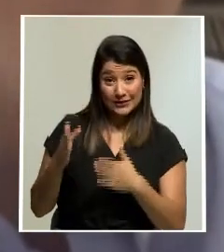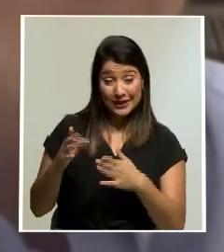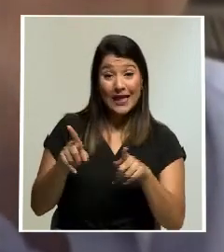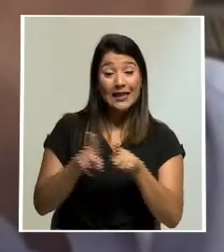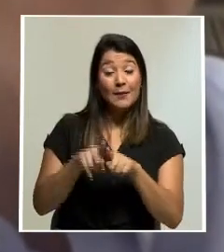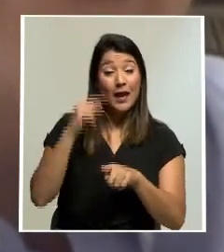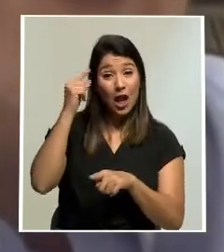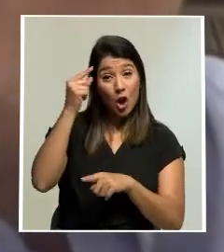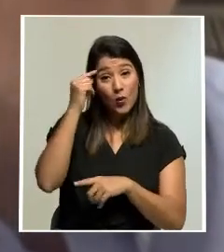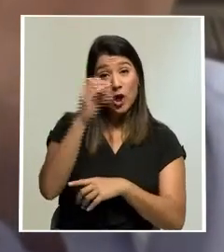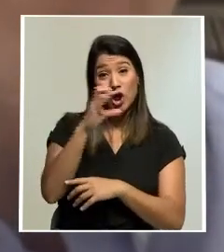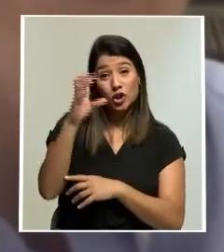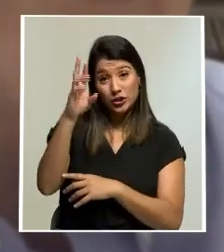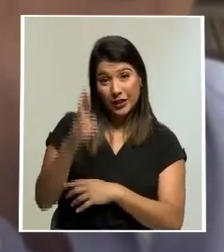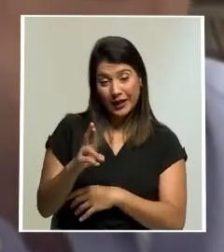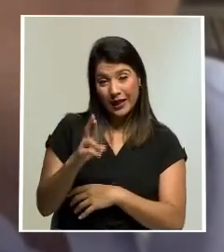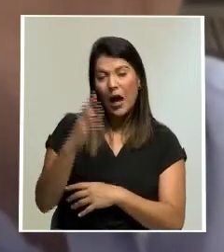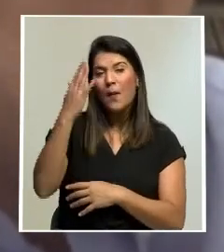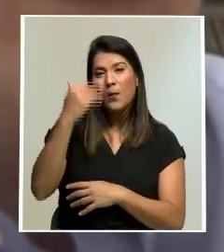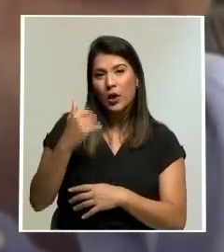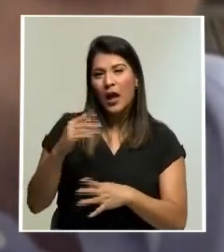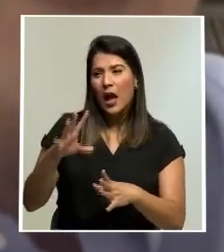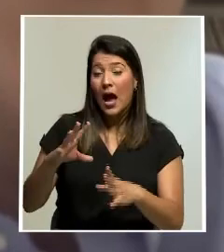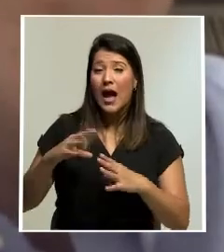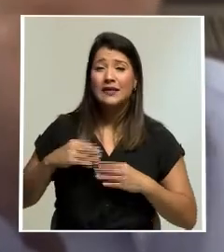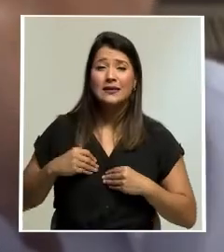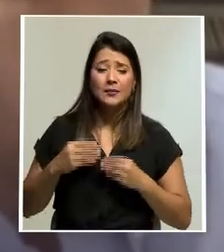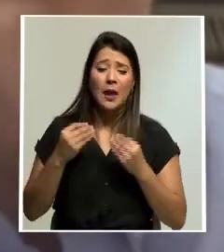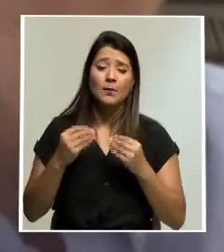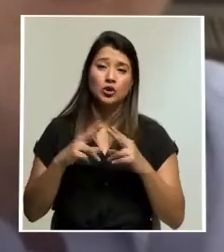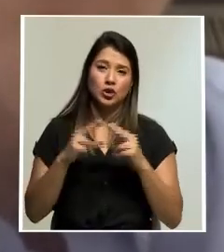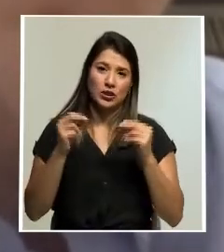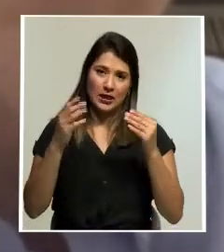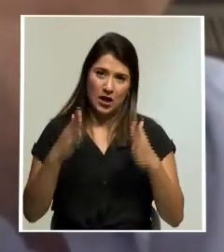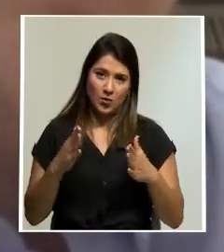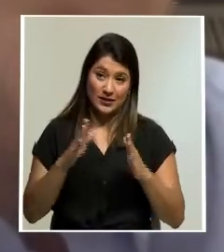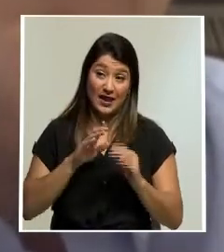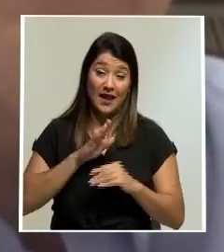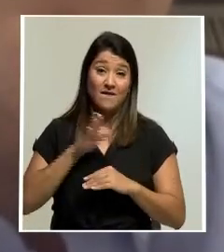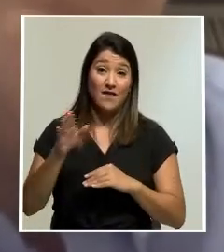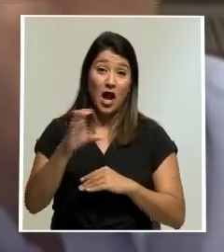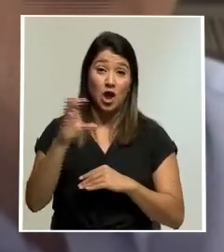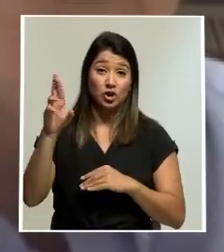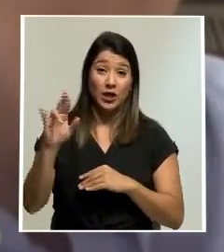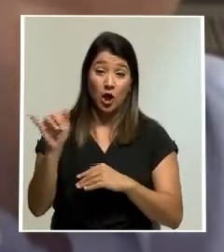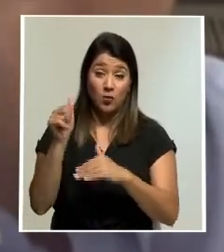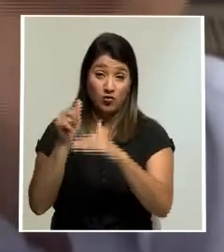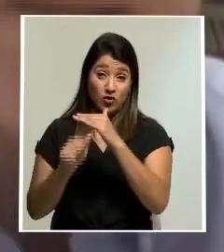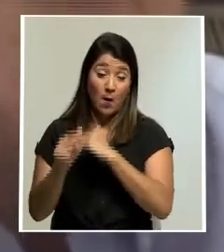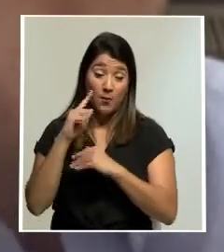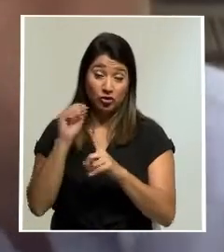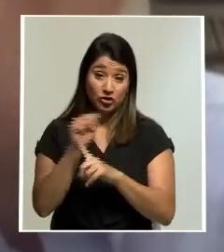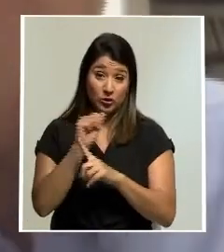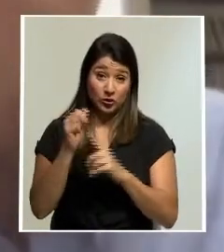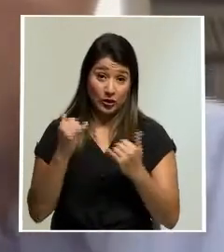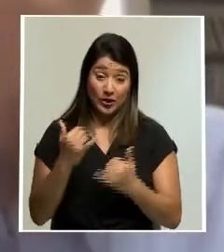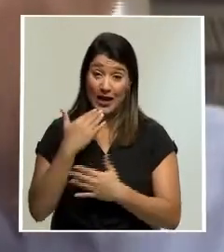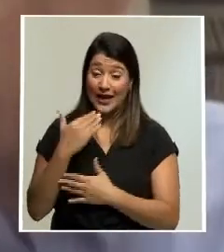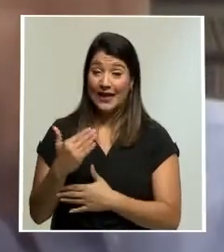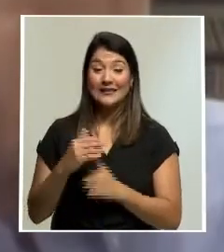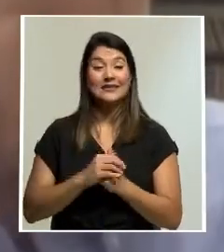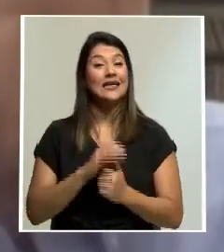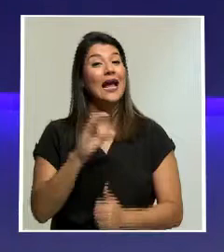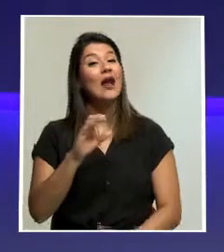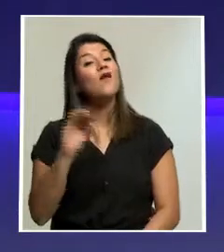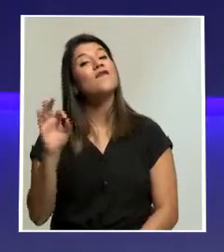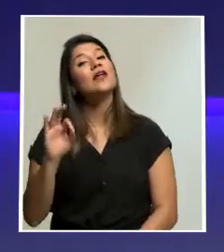gobierno costarricense que ha acogido a decenas de miles de refugiados nicaragüenses en esta crisis. Gracias. Carlos Fernando